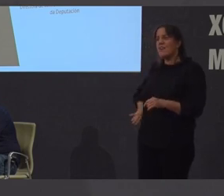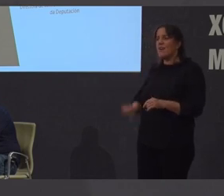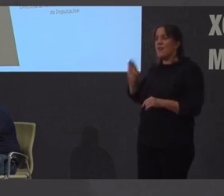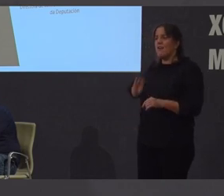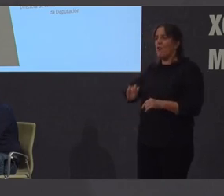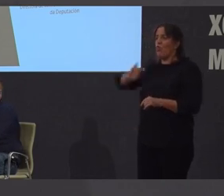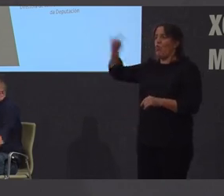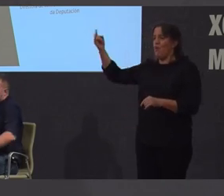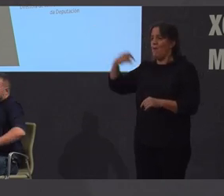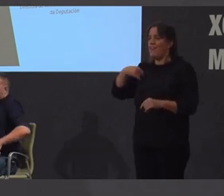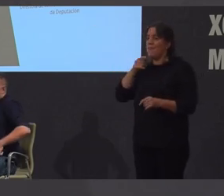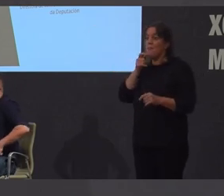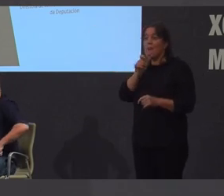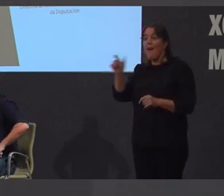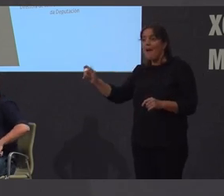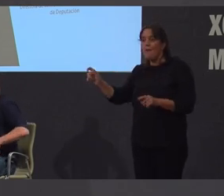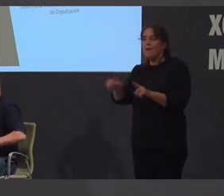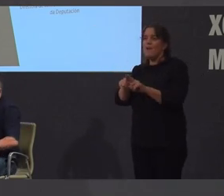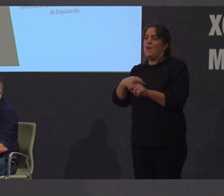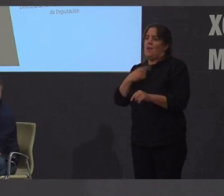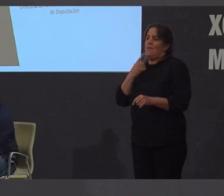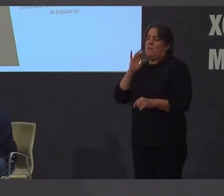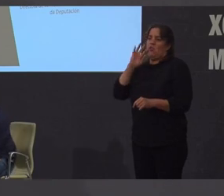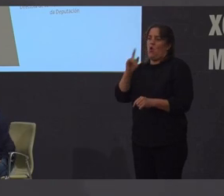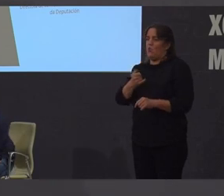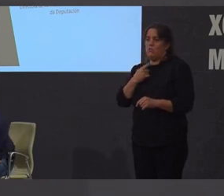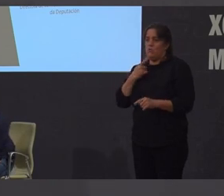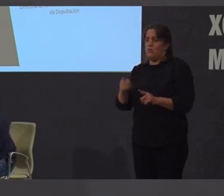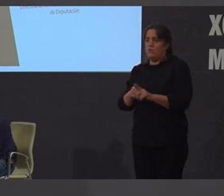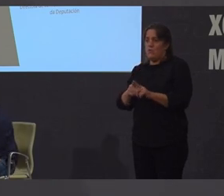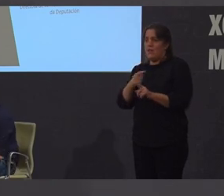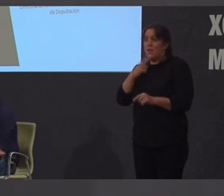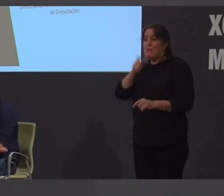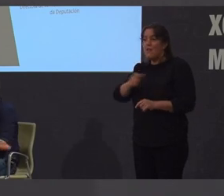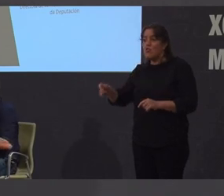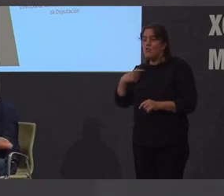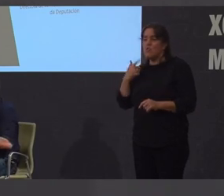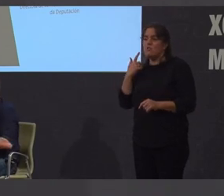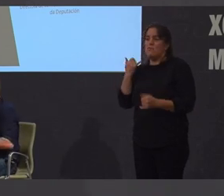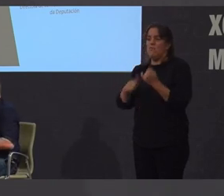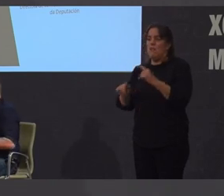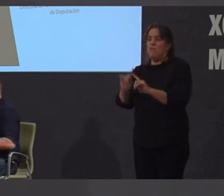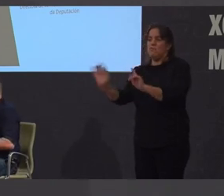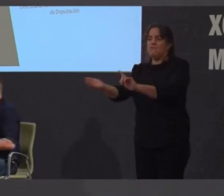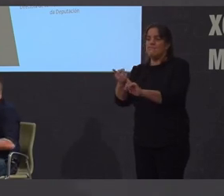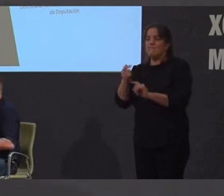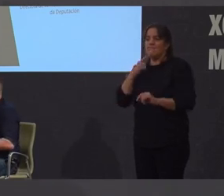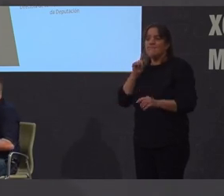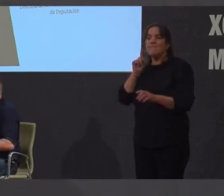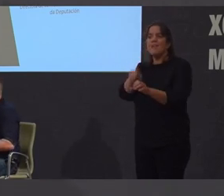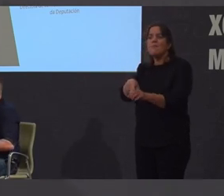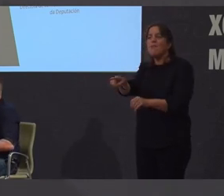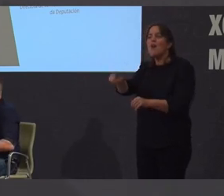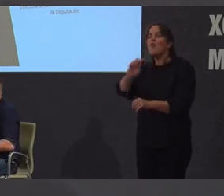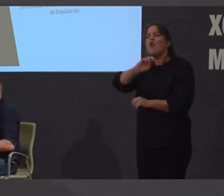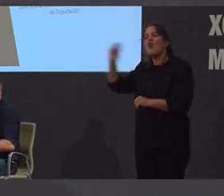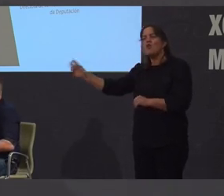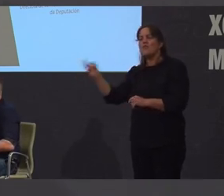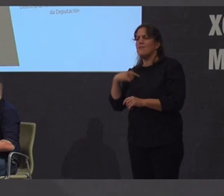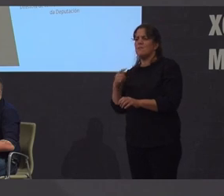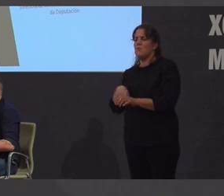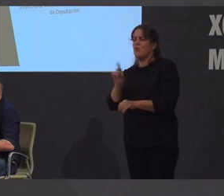palabras son unha evidencia da corrupción e de que as persoas que financiaron o golpe saíron beneficiadas e moitas outras, as non